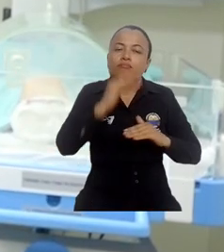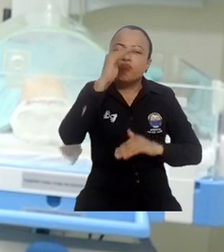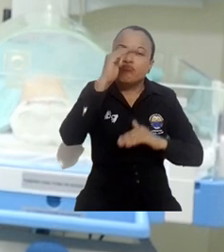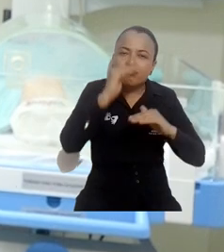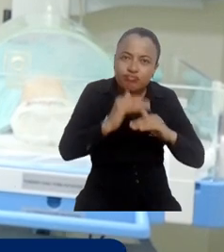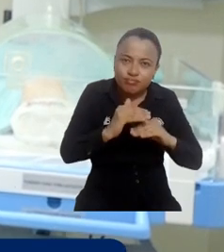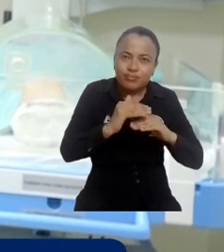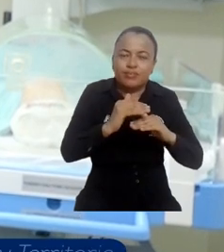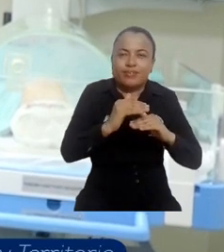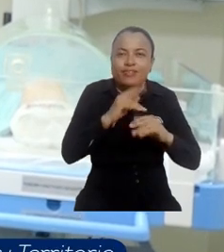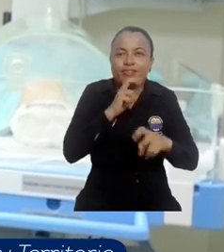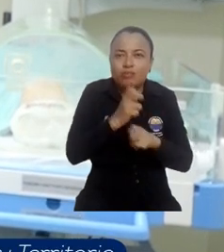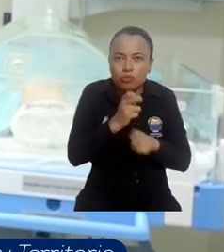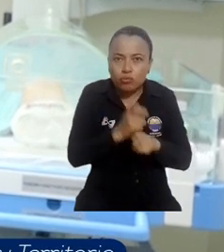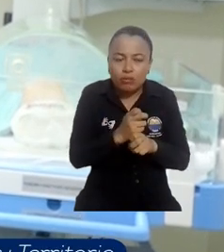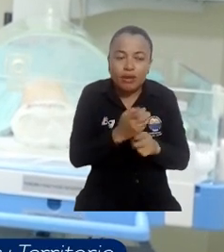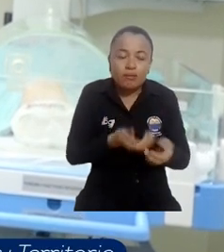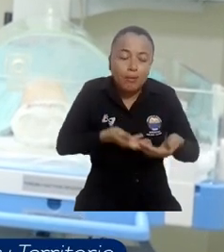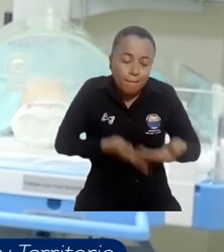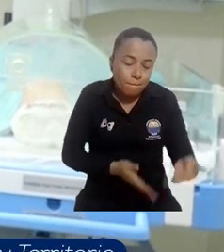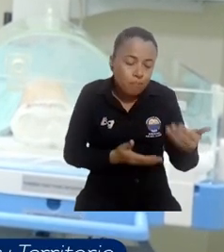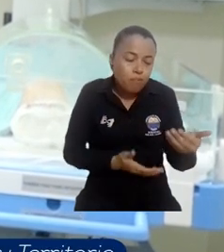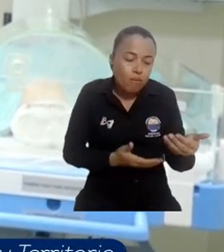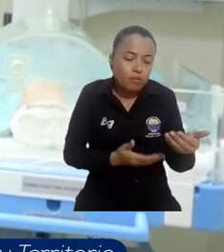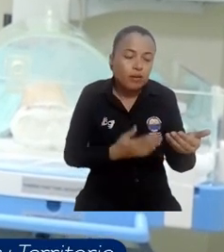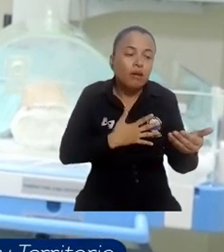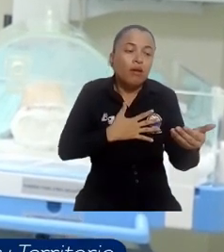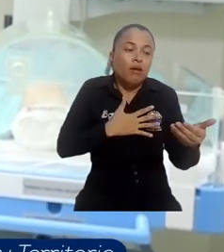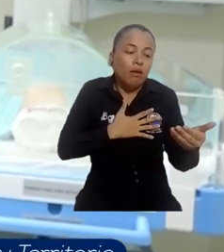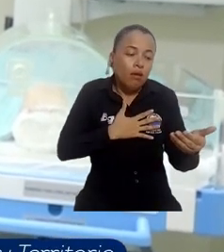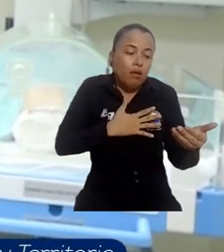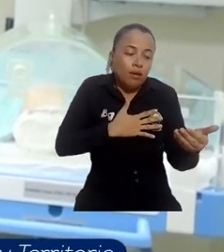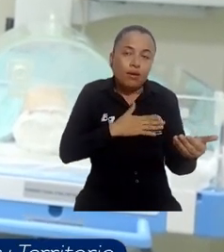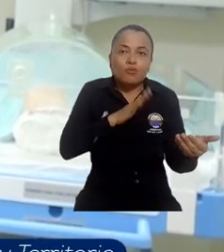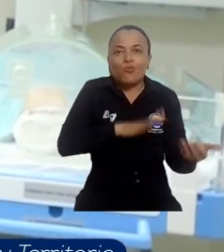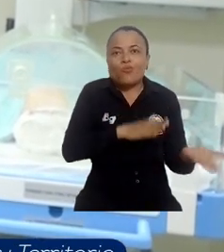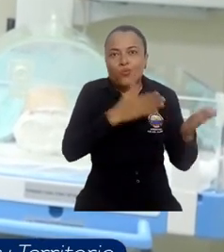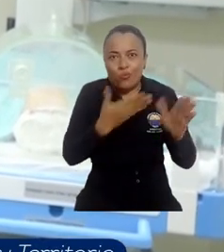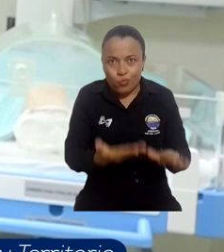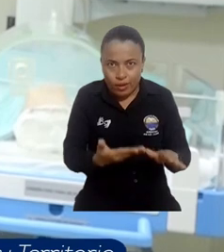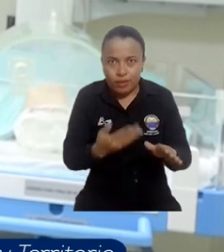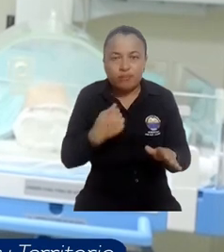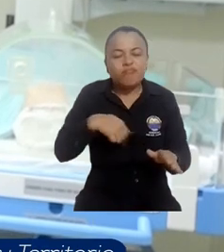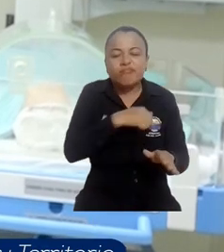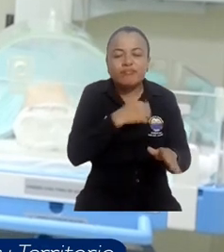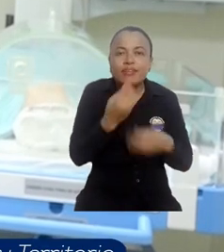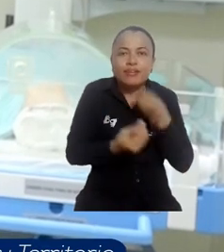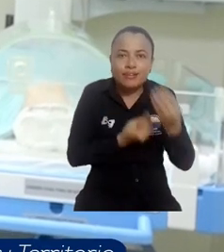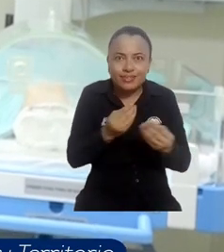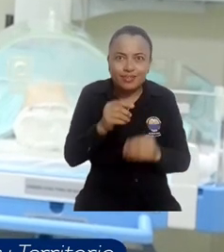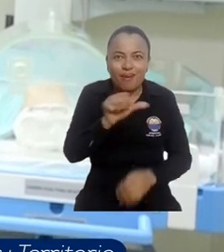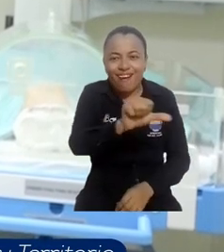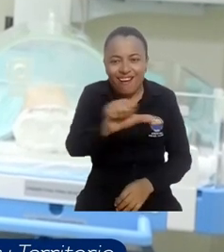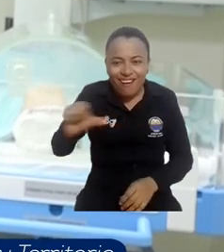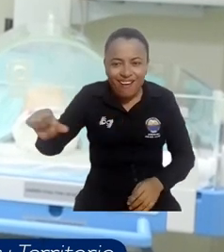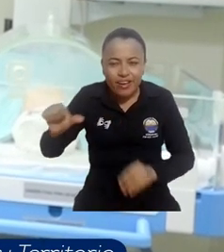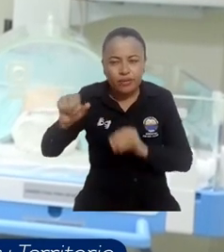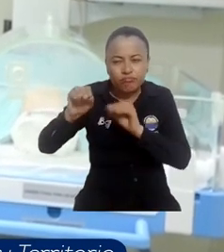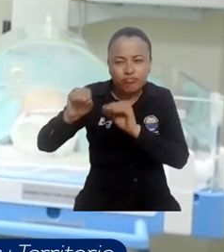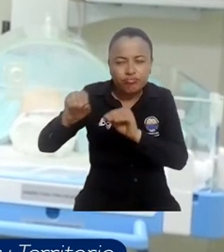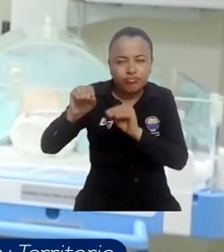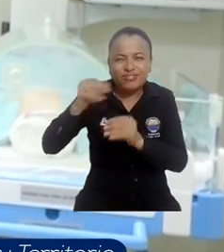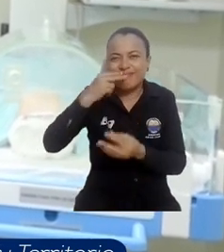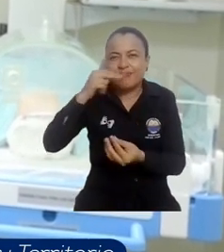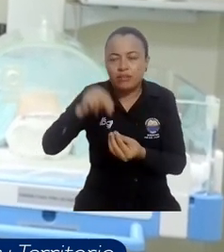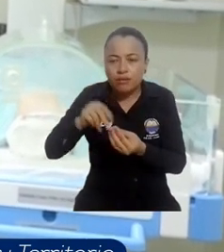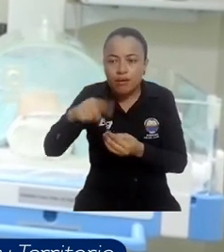Disminuir las brechas y el riesgo de mortalidad o morbilidad por asfixia perinatal, enseñándolas a ellas a que sepan